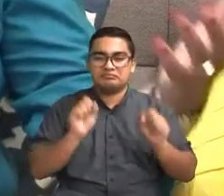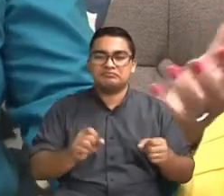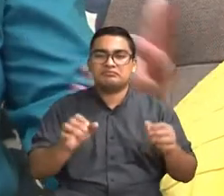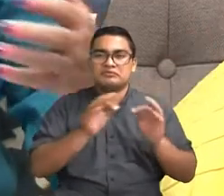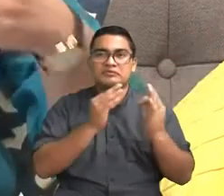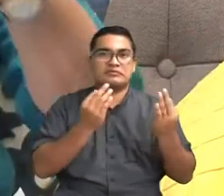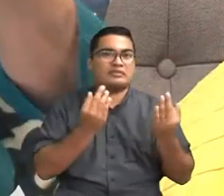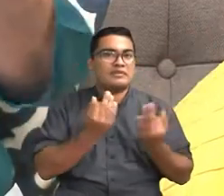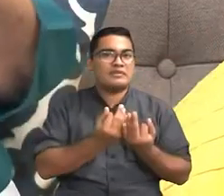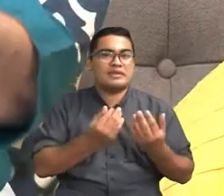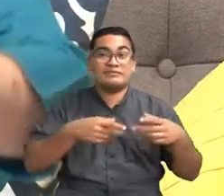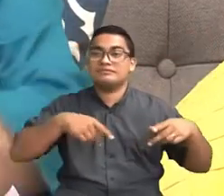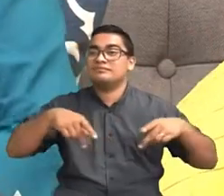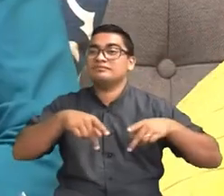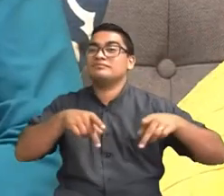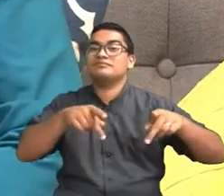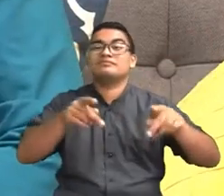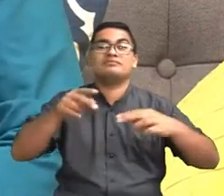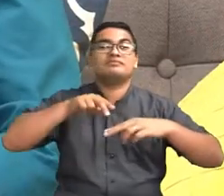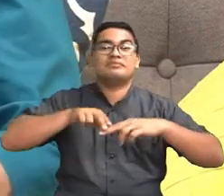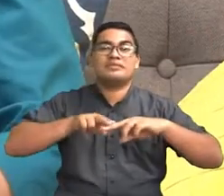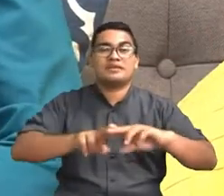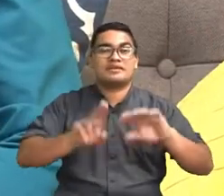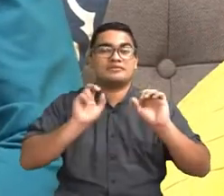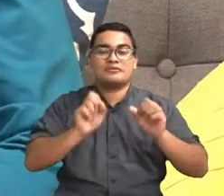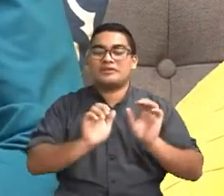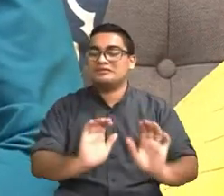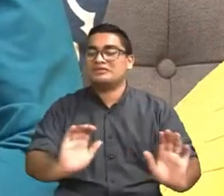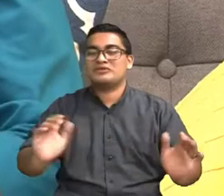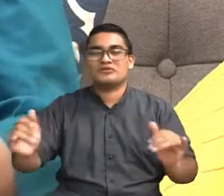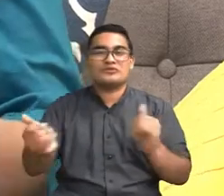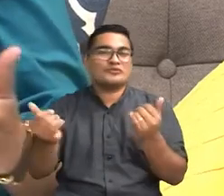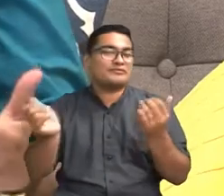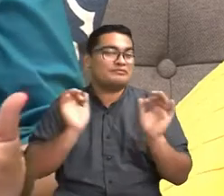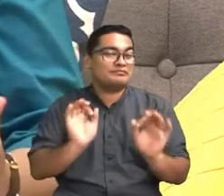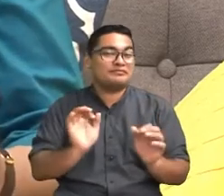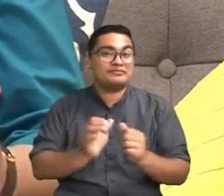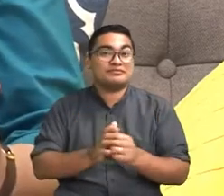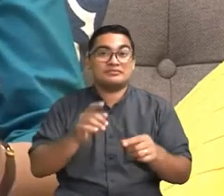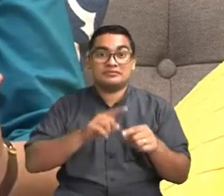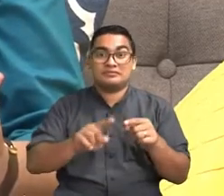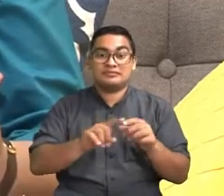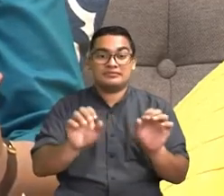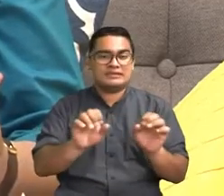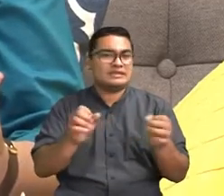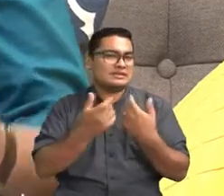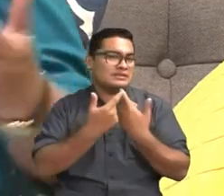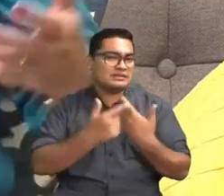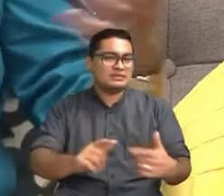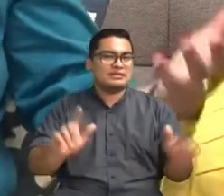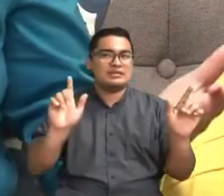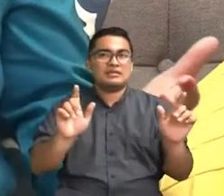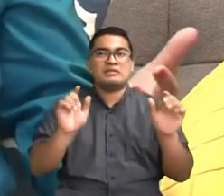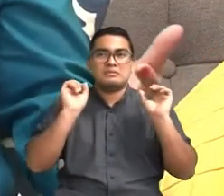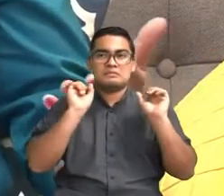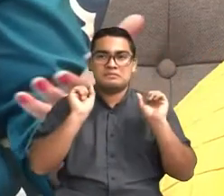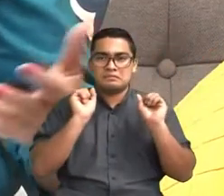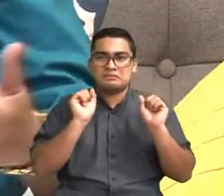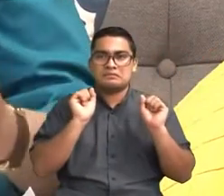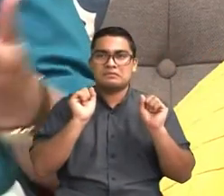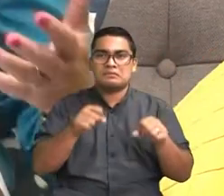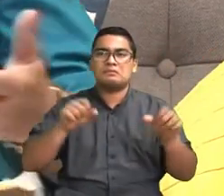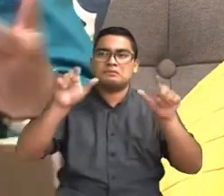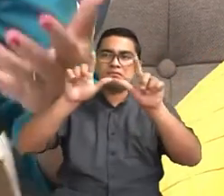un parque, podía ir a un centro de recreación con sus hijos, ¿verdad? Y de manera gratuita, que es lo otro más importante, porque podías ir a